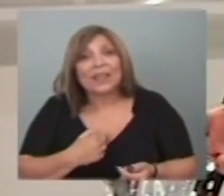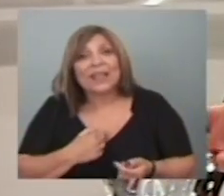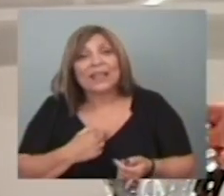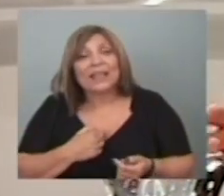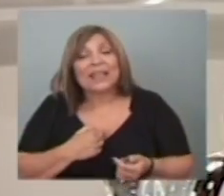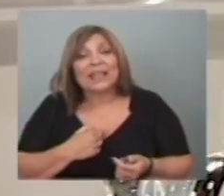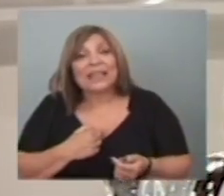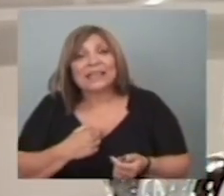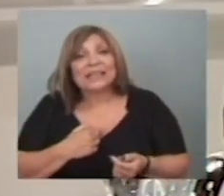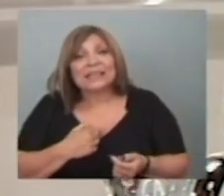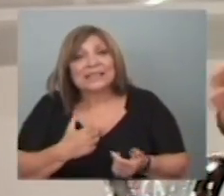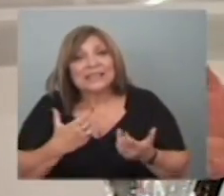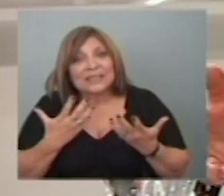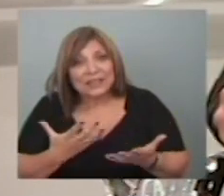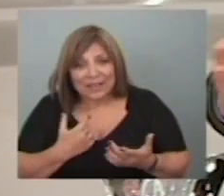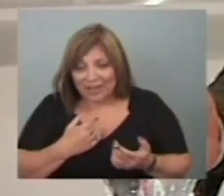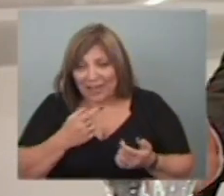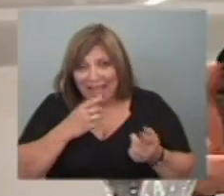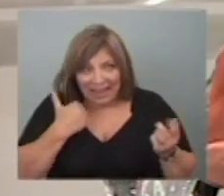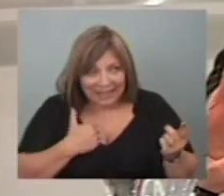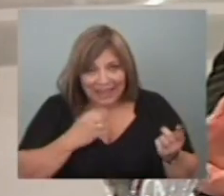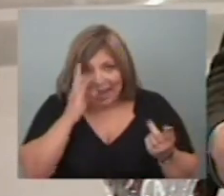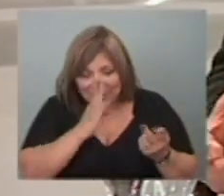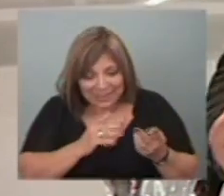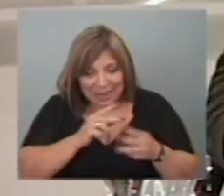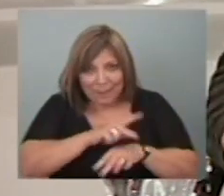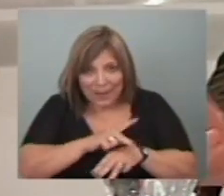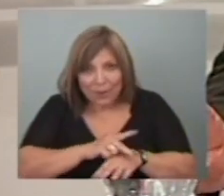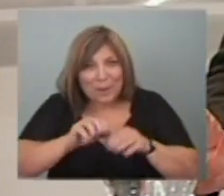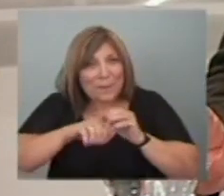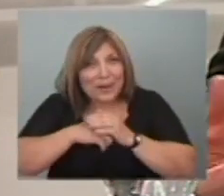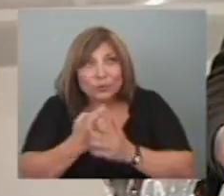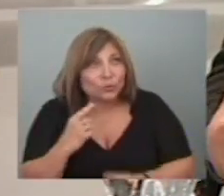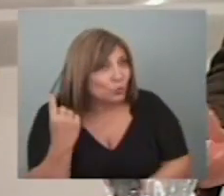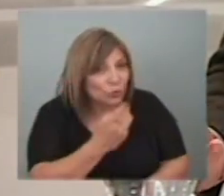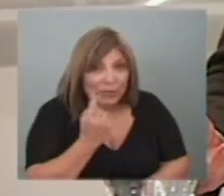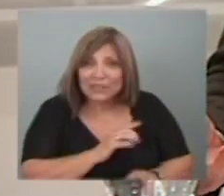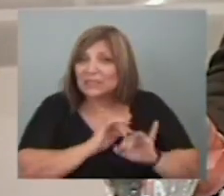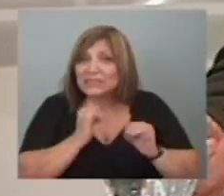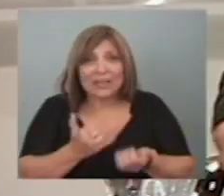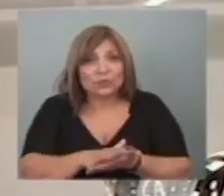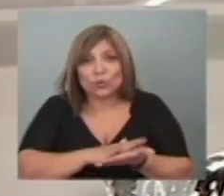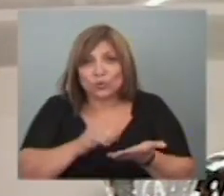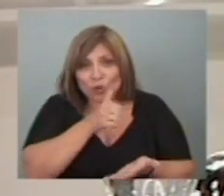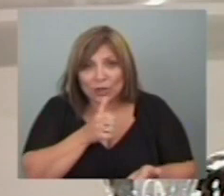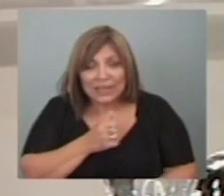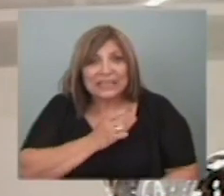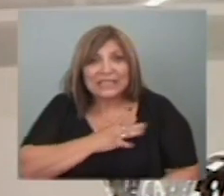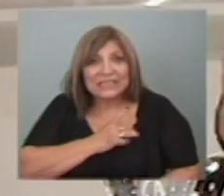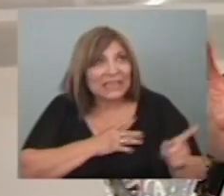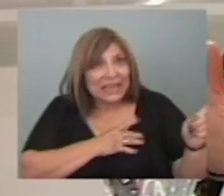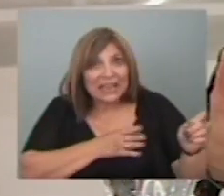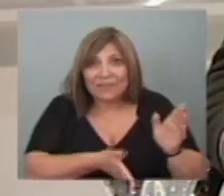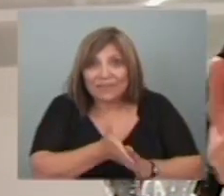concepto, acá Argentina, Brasil, Paraguay, el Mercosur entero lo ha resuelto. Chile está en vía de